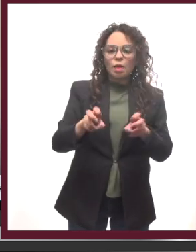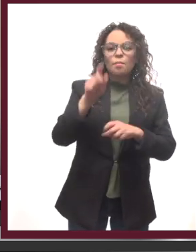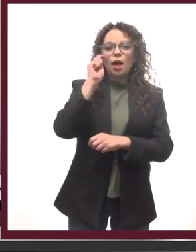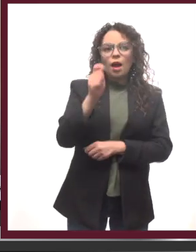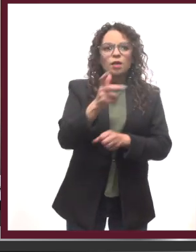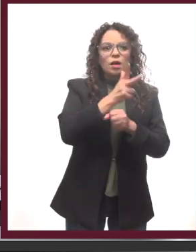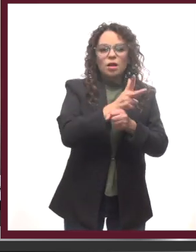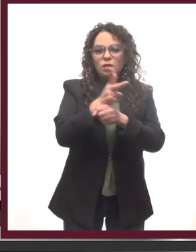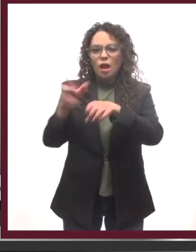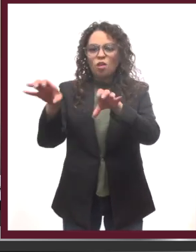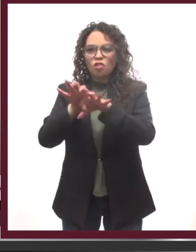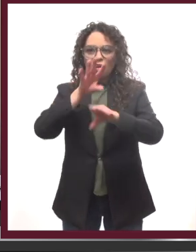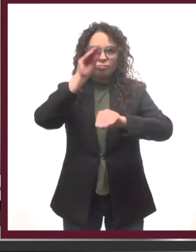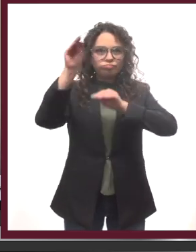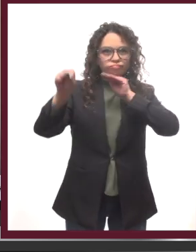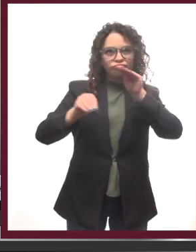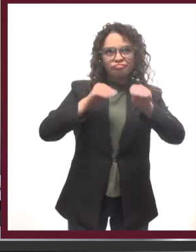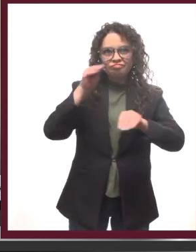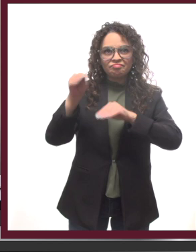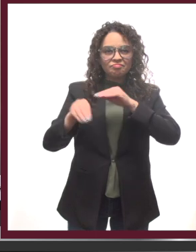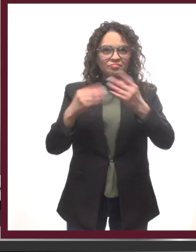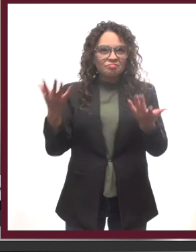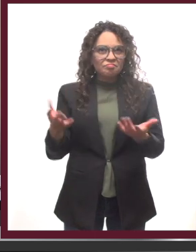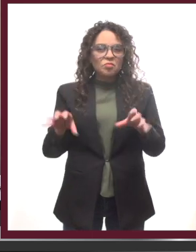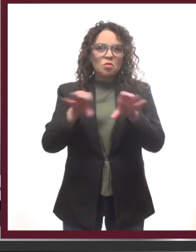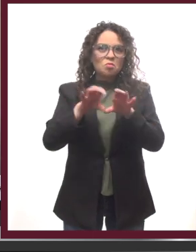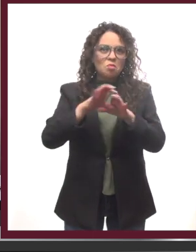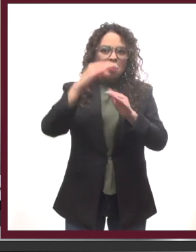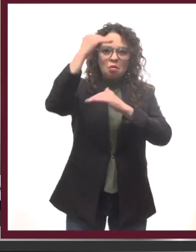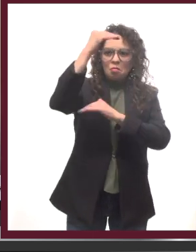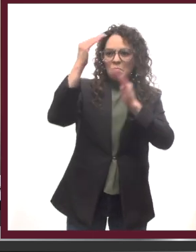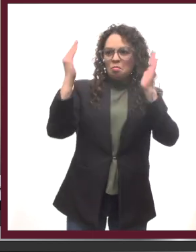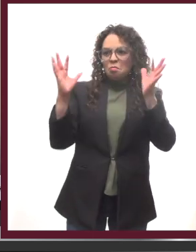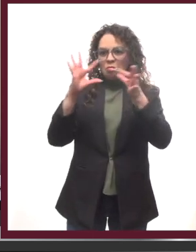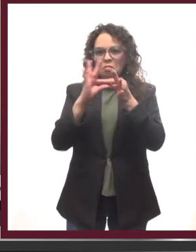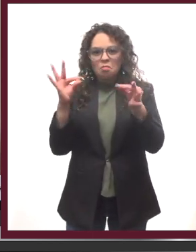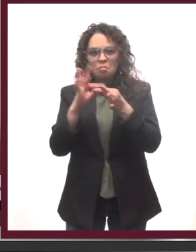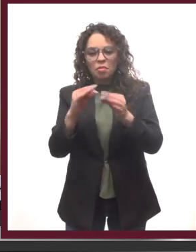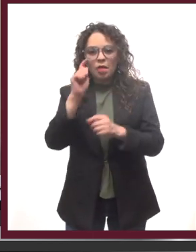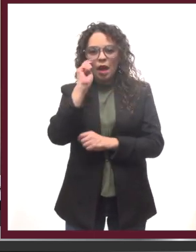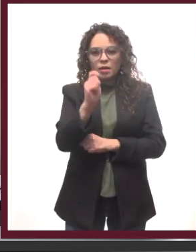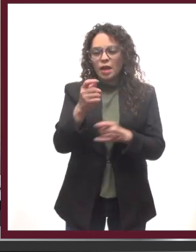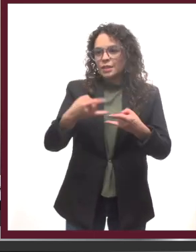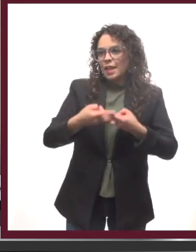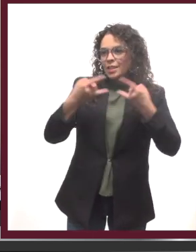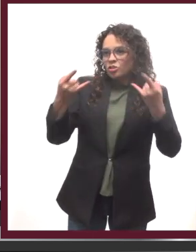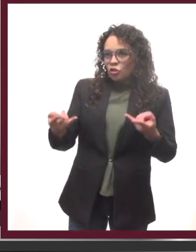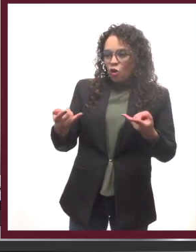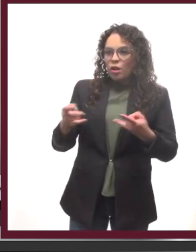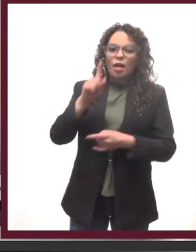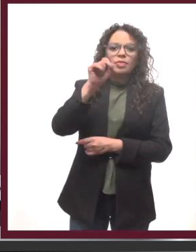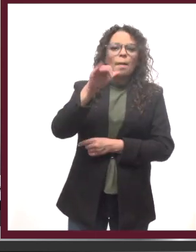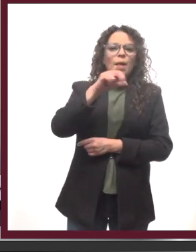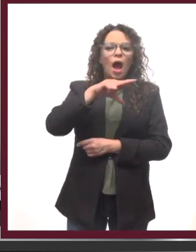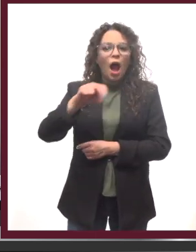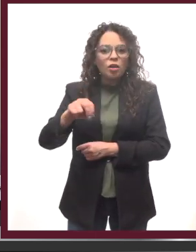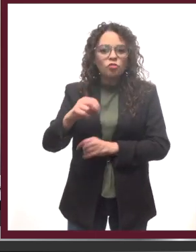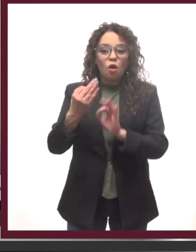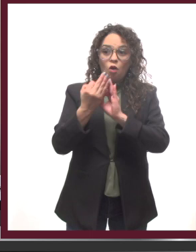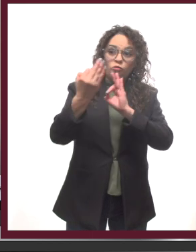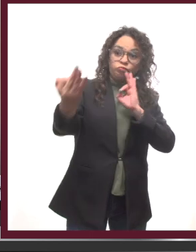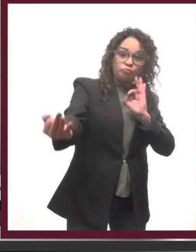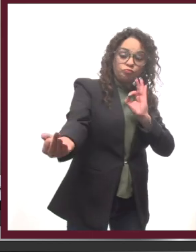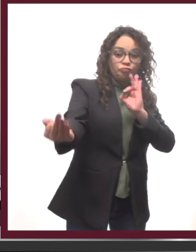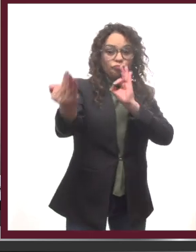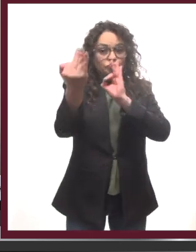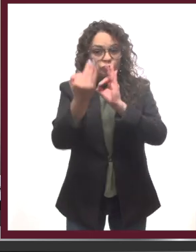en temas de cámara, de composición, de en qué cuadro vas a decir tal o cual parte del guión, en qué tamaño